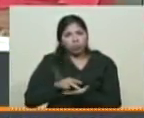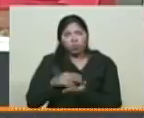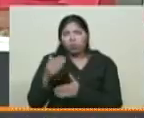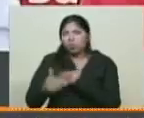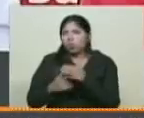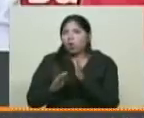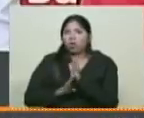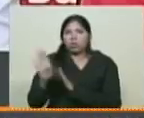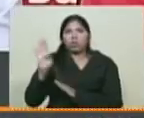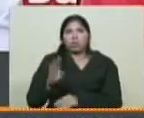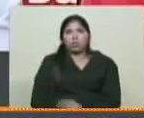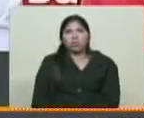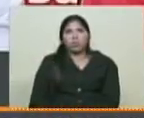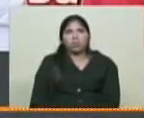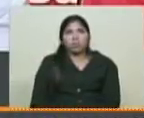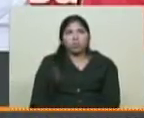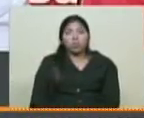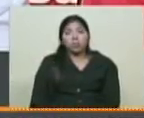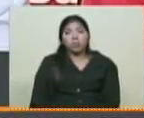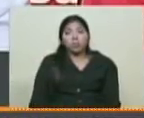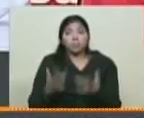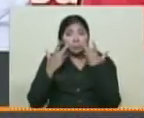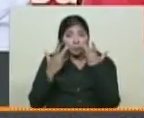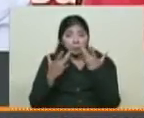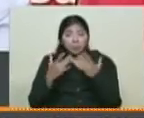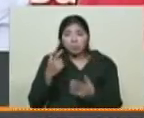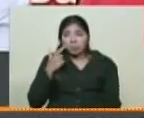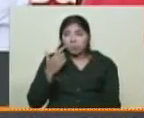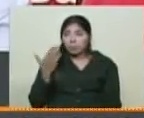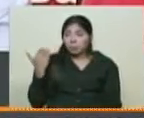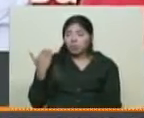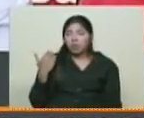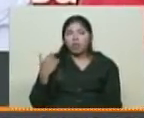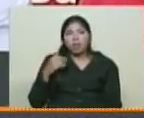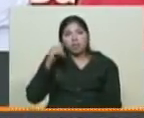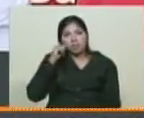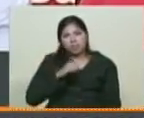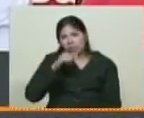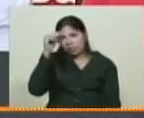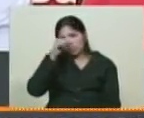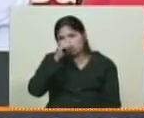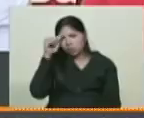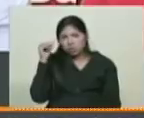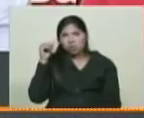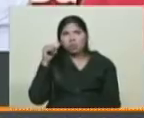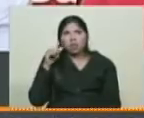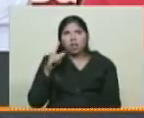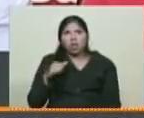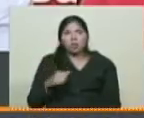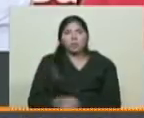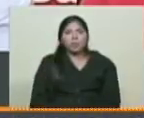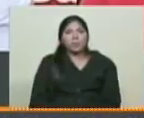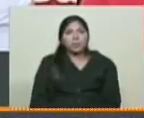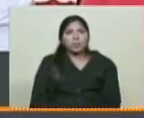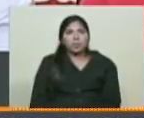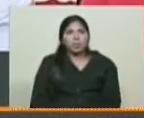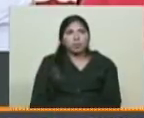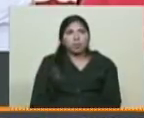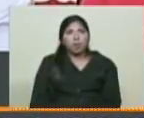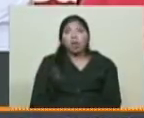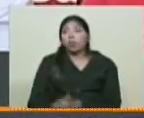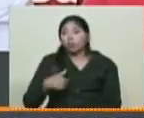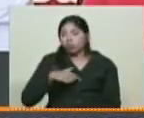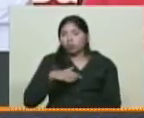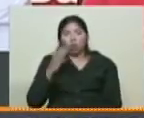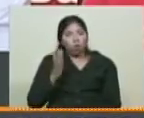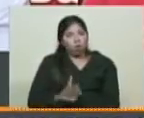y así lo demostró el pueblo recientemente en la participación activa que tuvo este 6 y 7. Y nosotros seguir